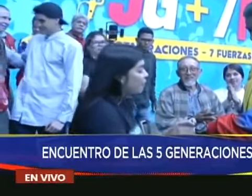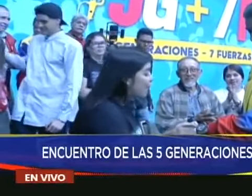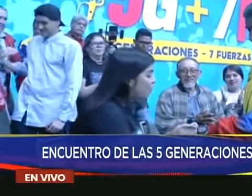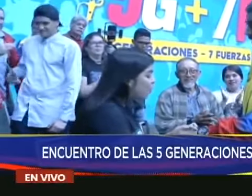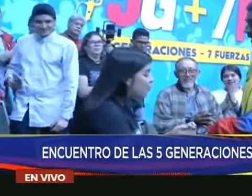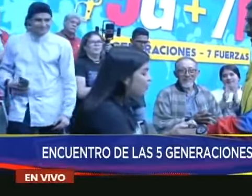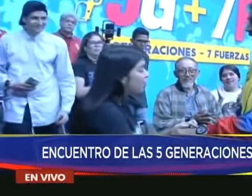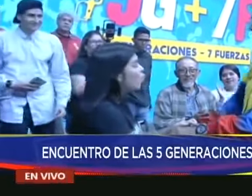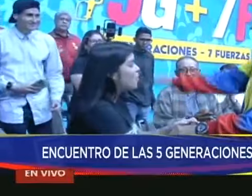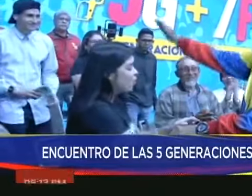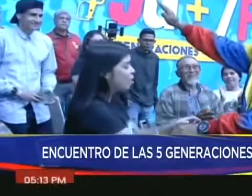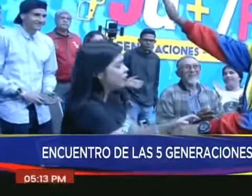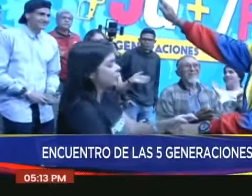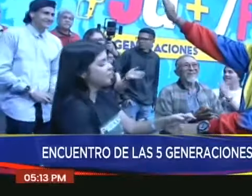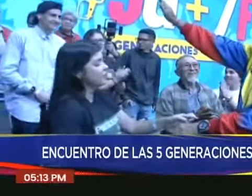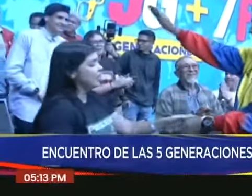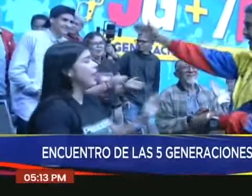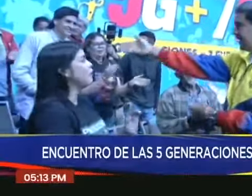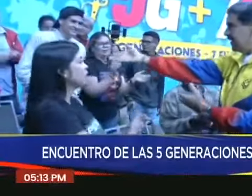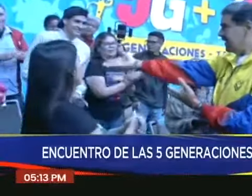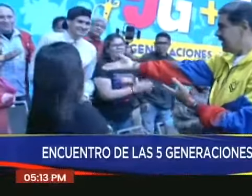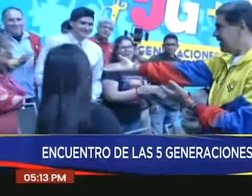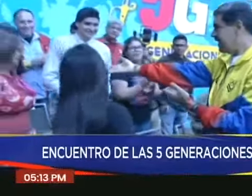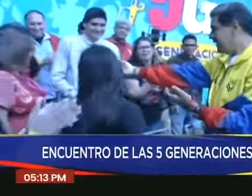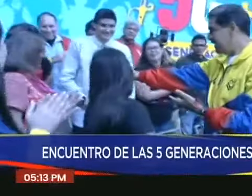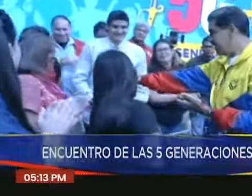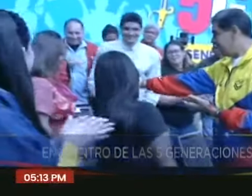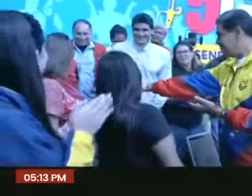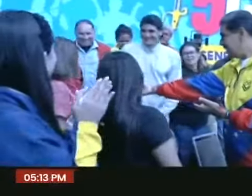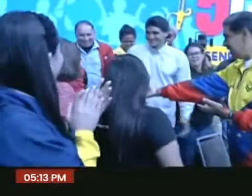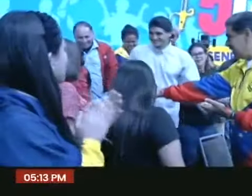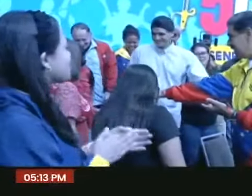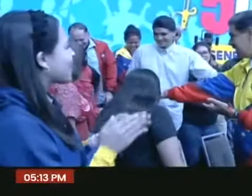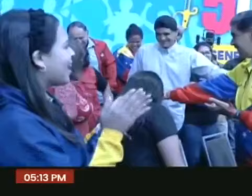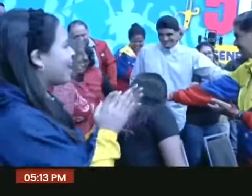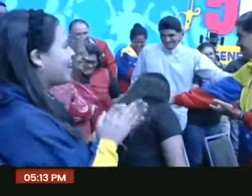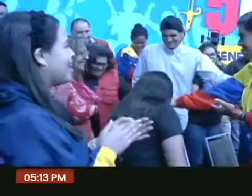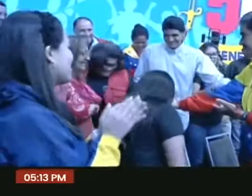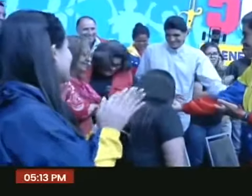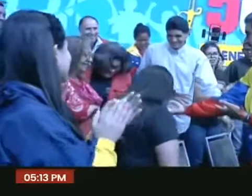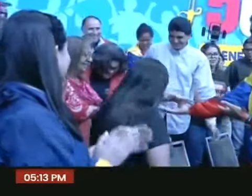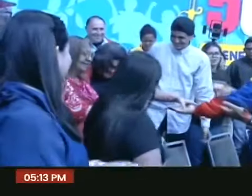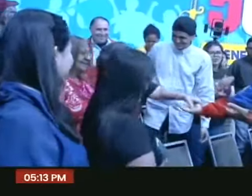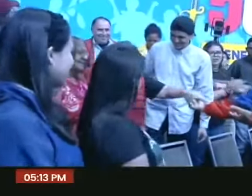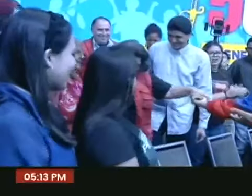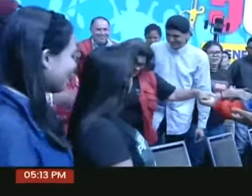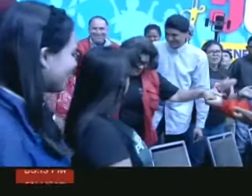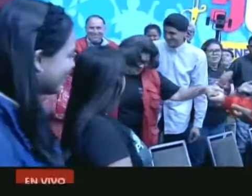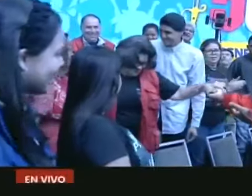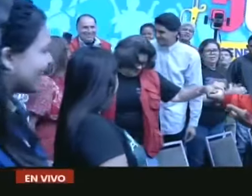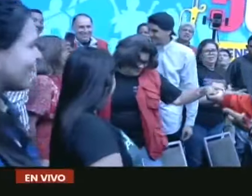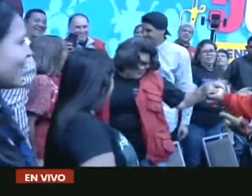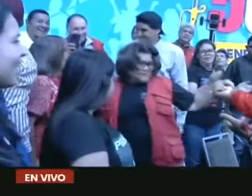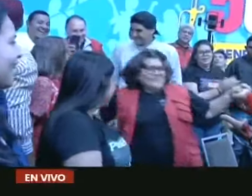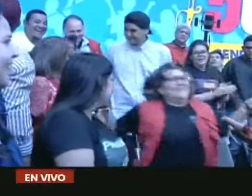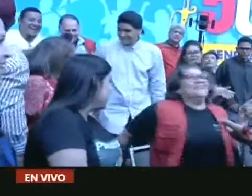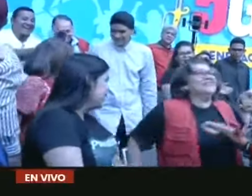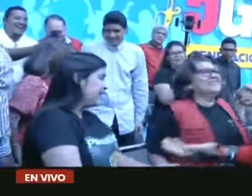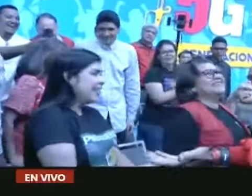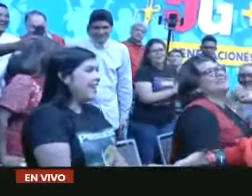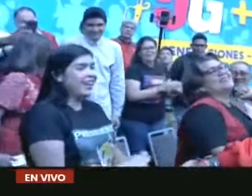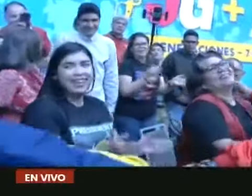A darle un beso al Mali que para siempre quedó en los ojos de Bolívar. ¡Una